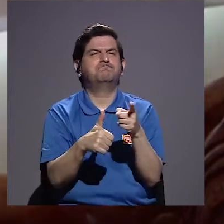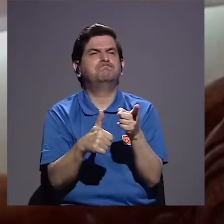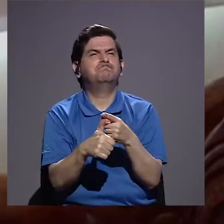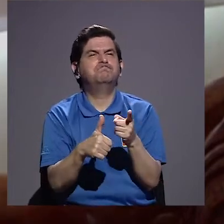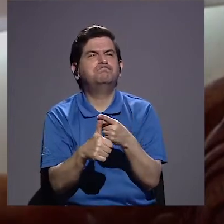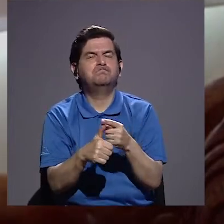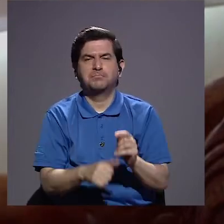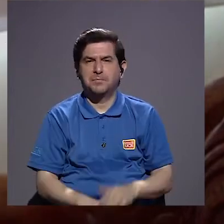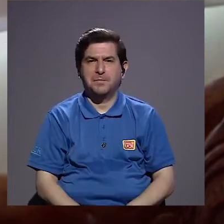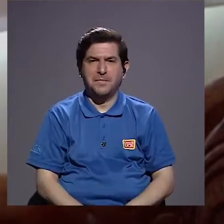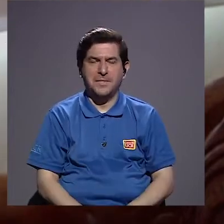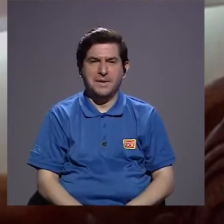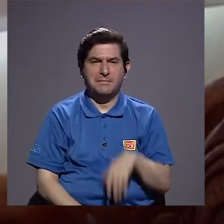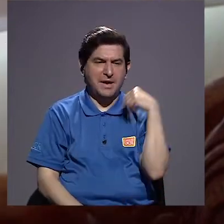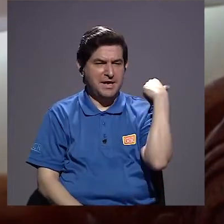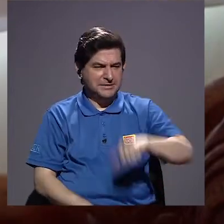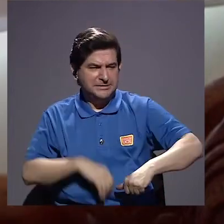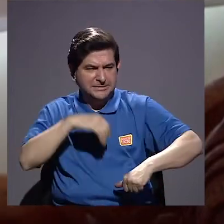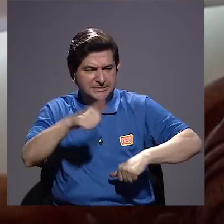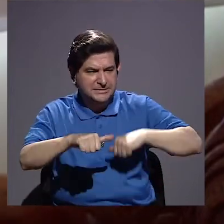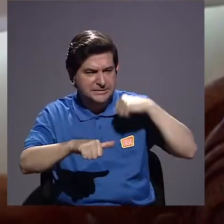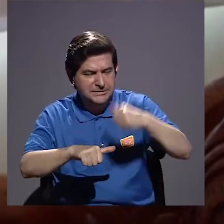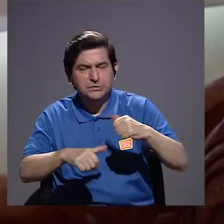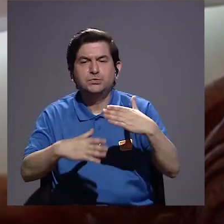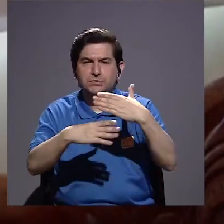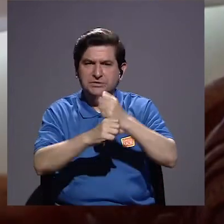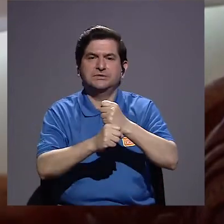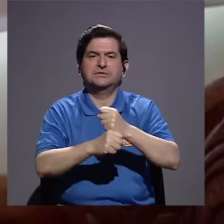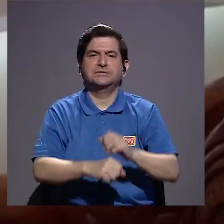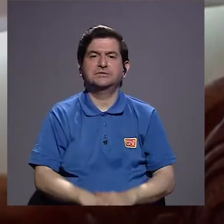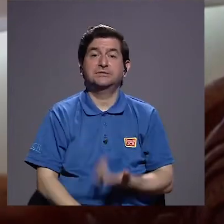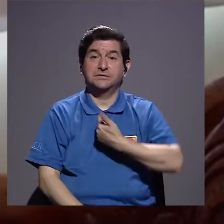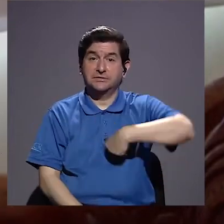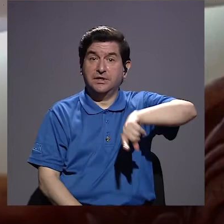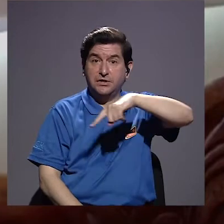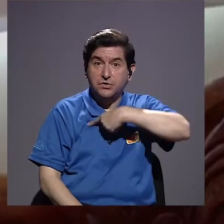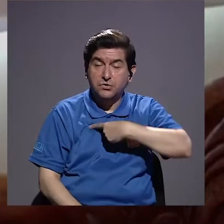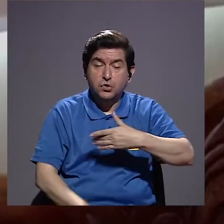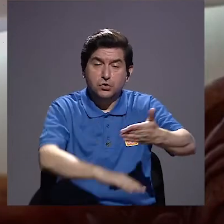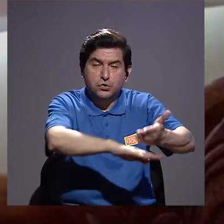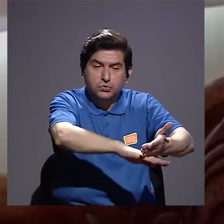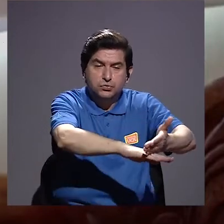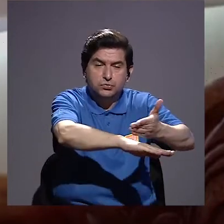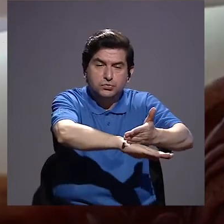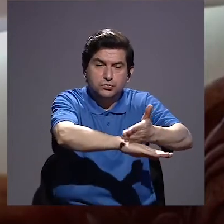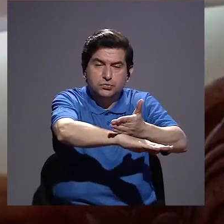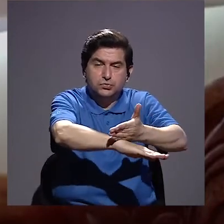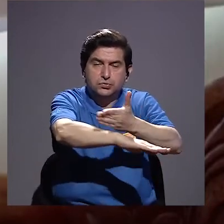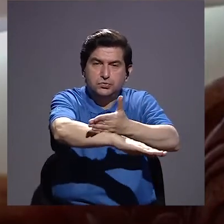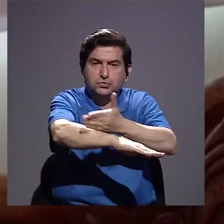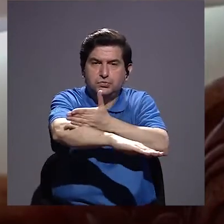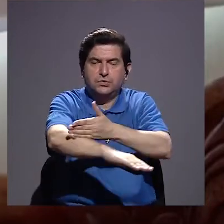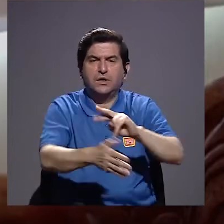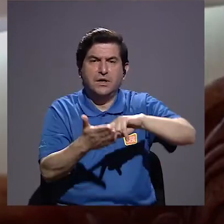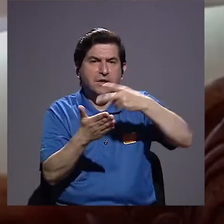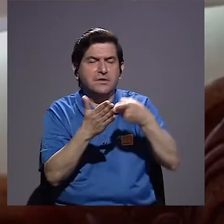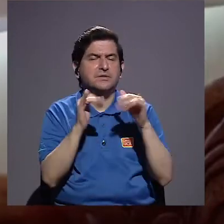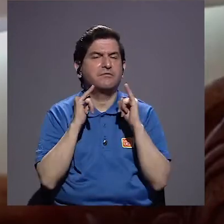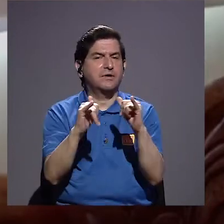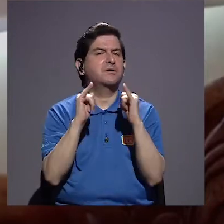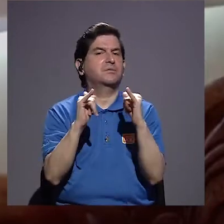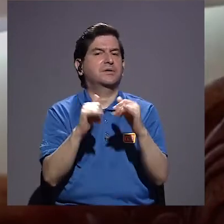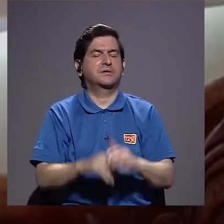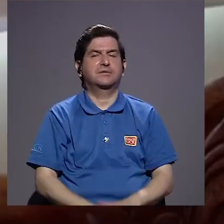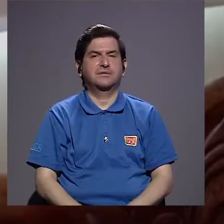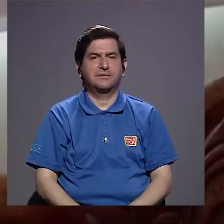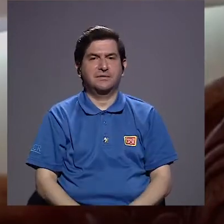primer, digamos, la primera batalla que dimos para ir avanzando en el campo de la